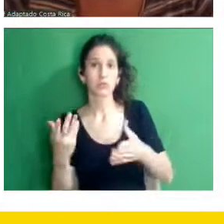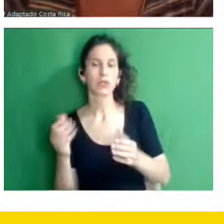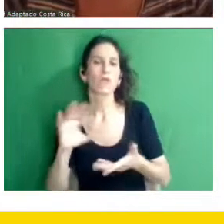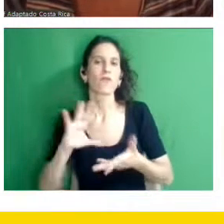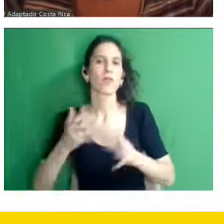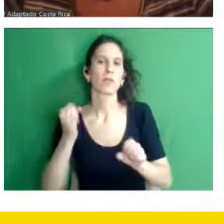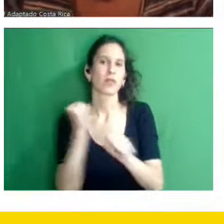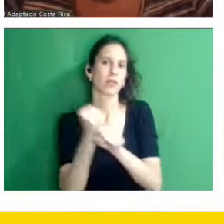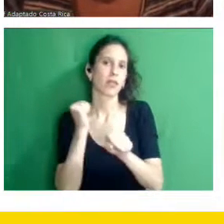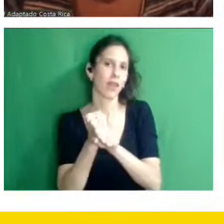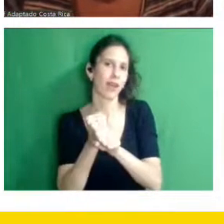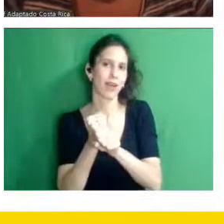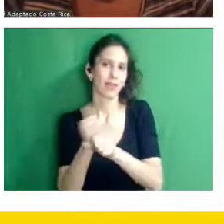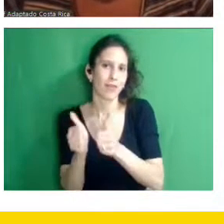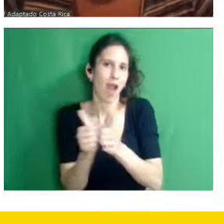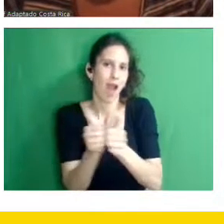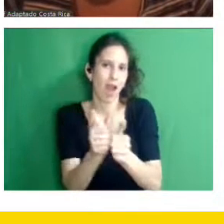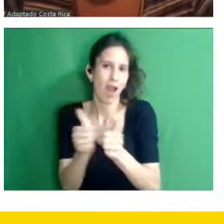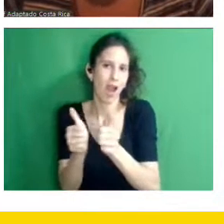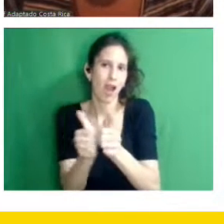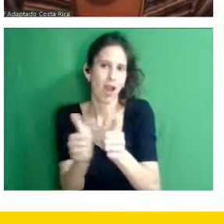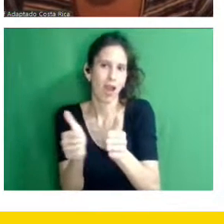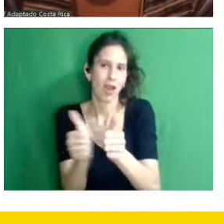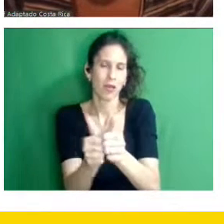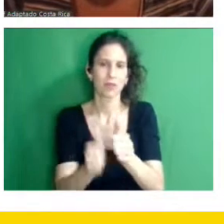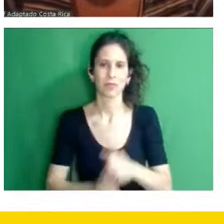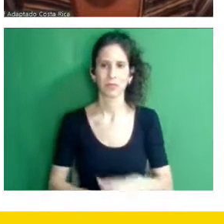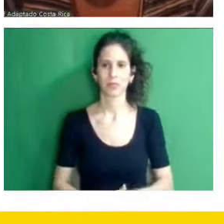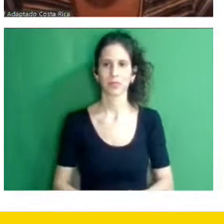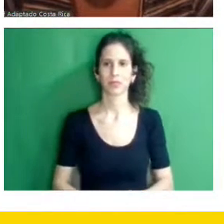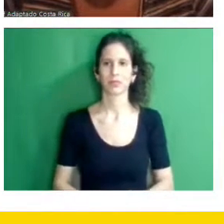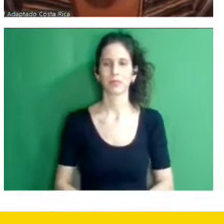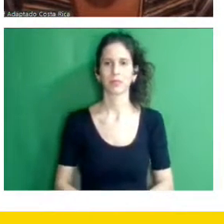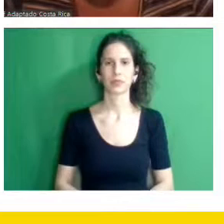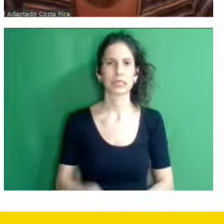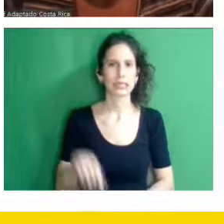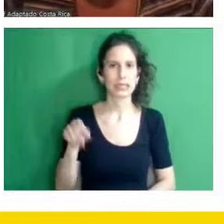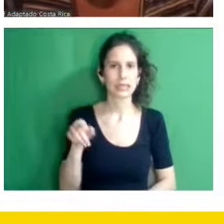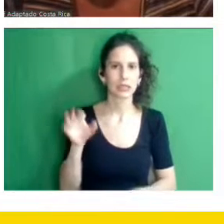sumando. Perdón, Nati y Gustavo, les quedan dos minutos para cerrar.